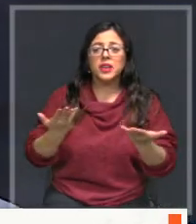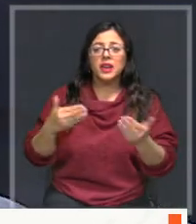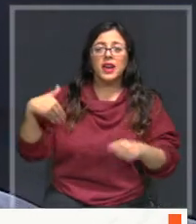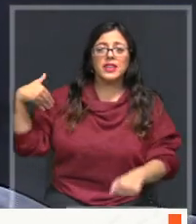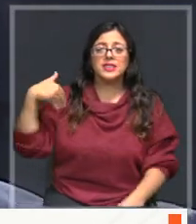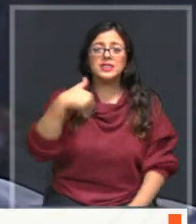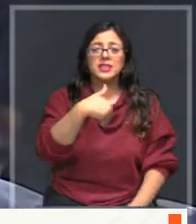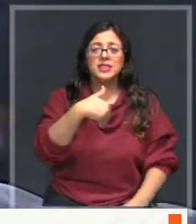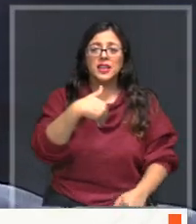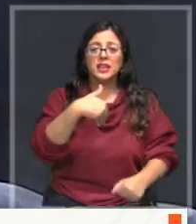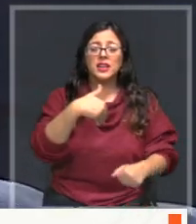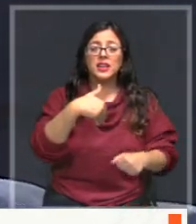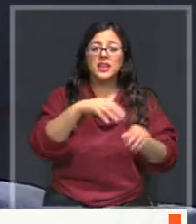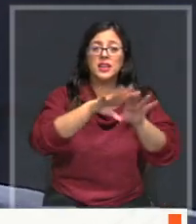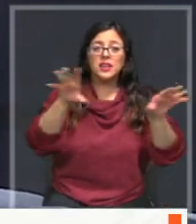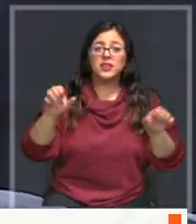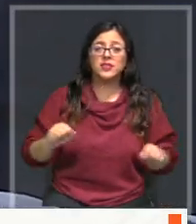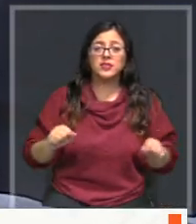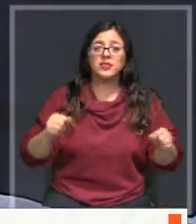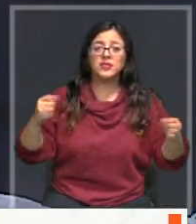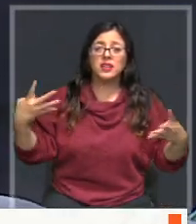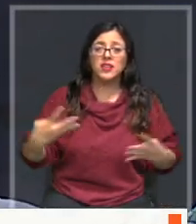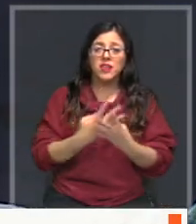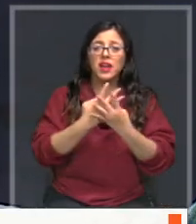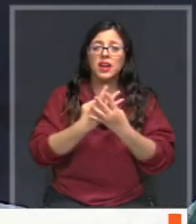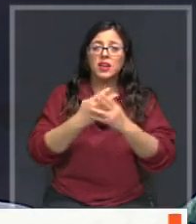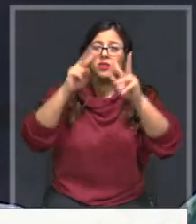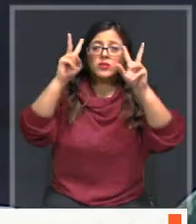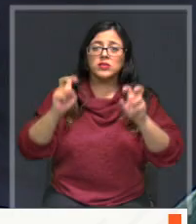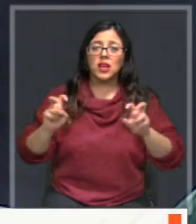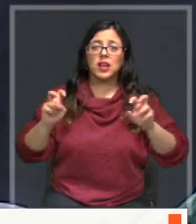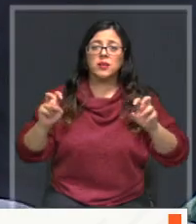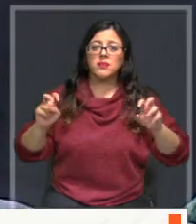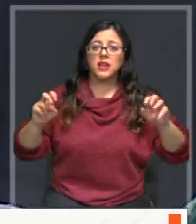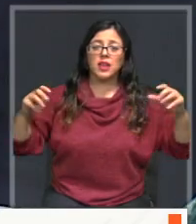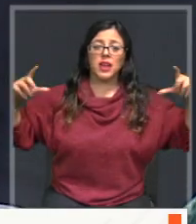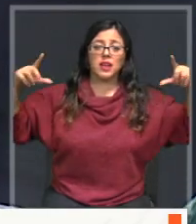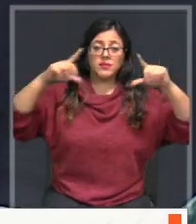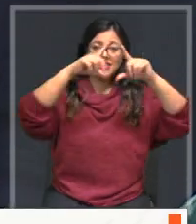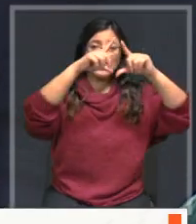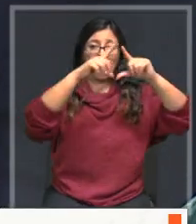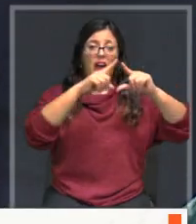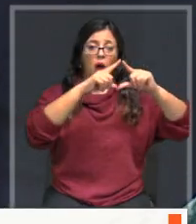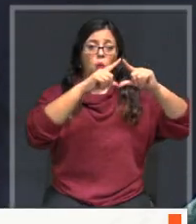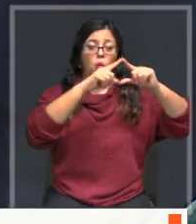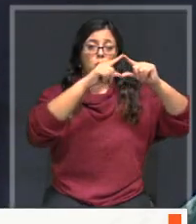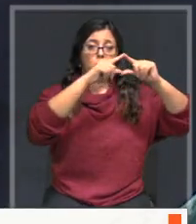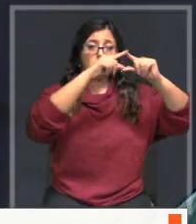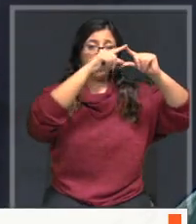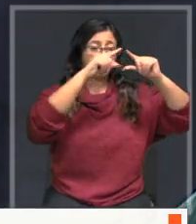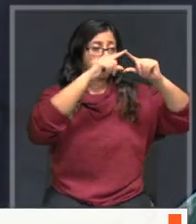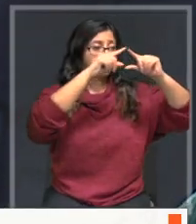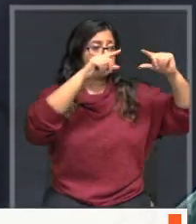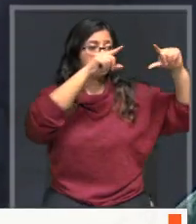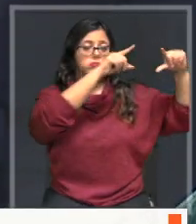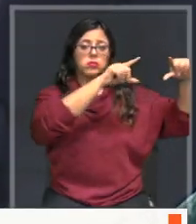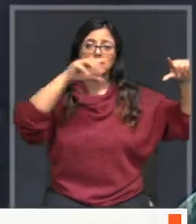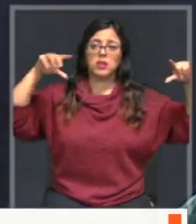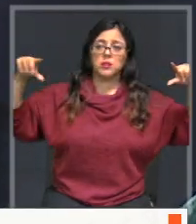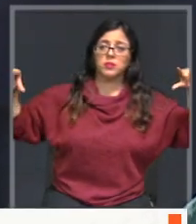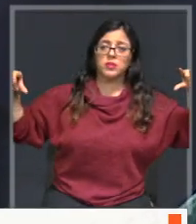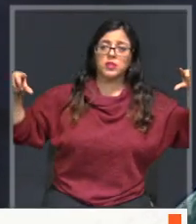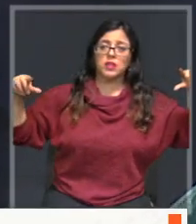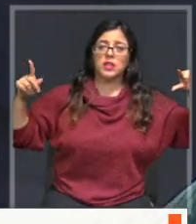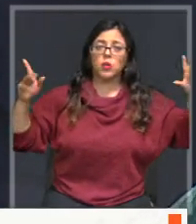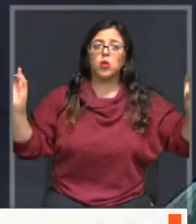y son unos adhesivos amarillos triangulares que van en los costados del bus y en la parte posterior del bus y que indican donde un usuario